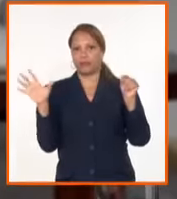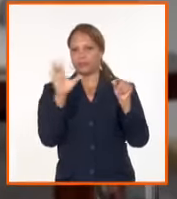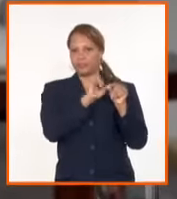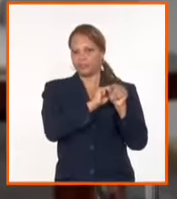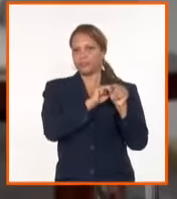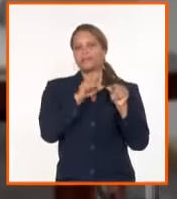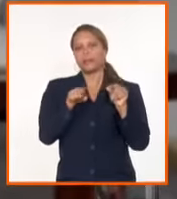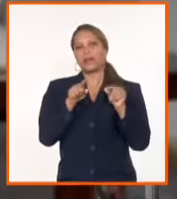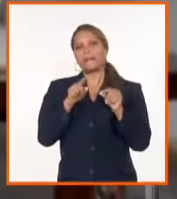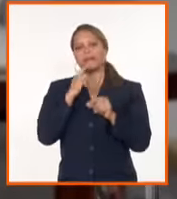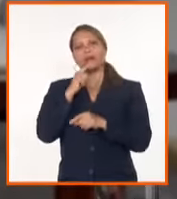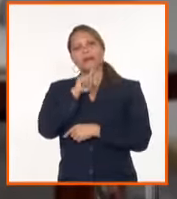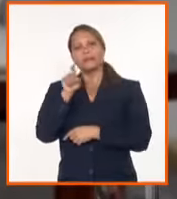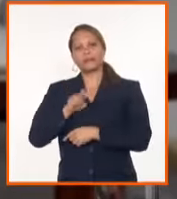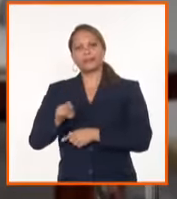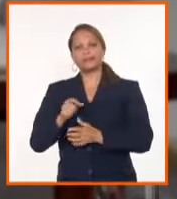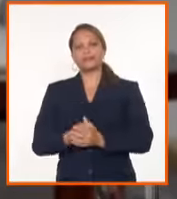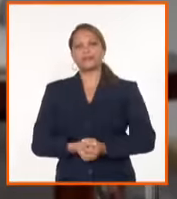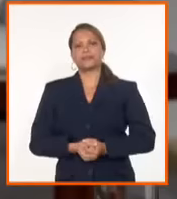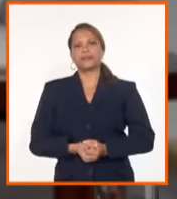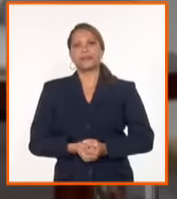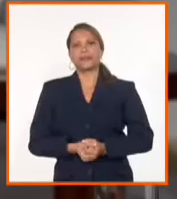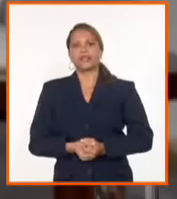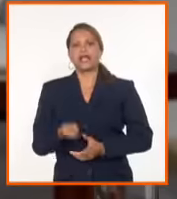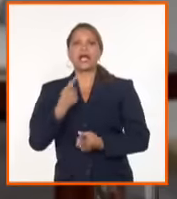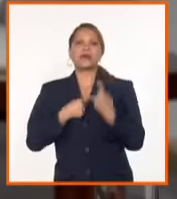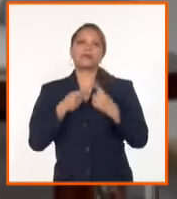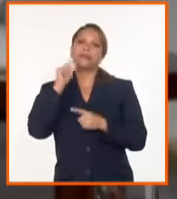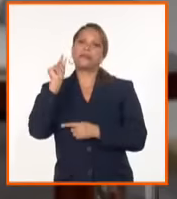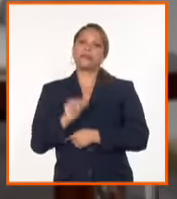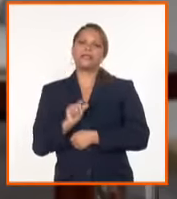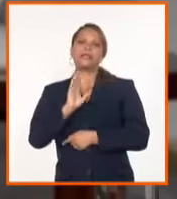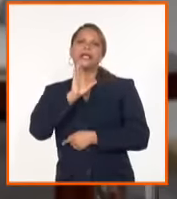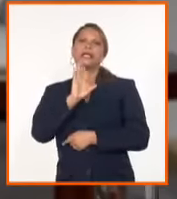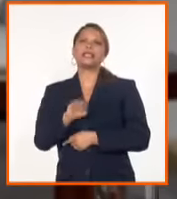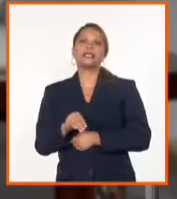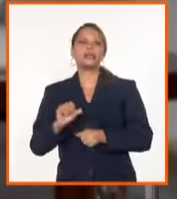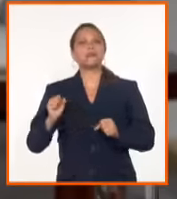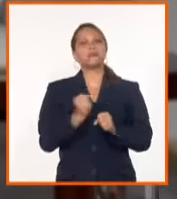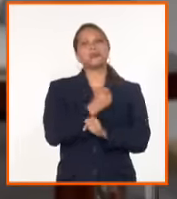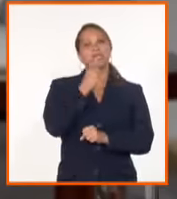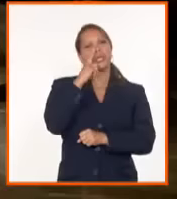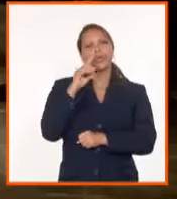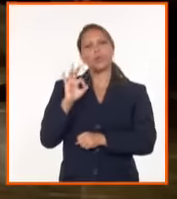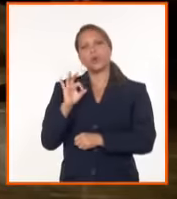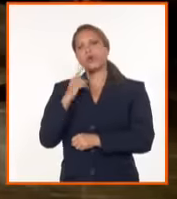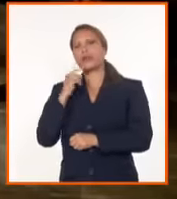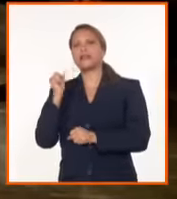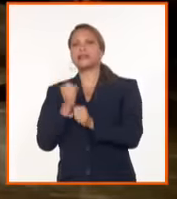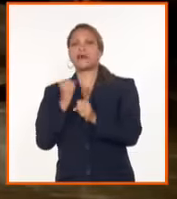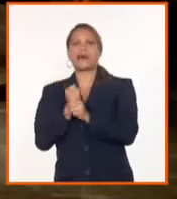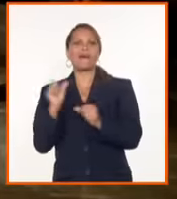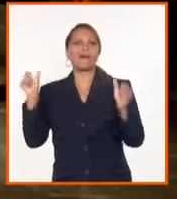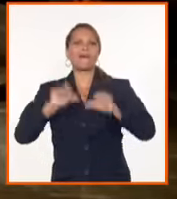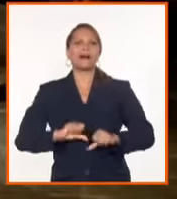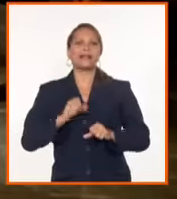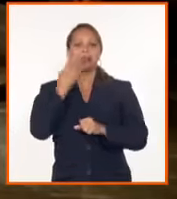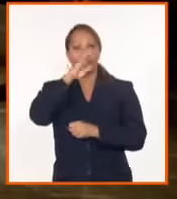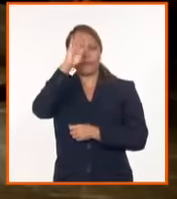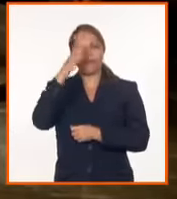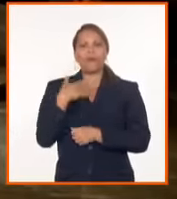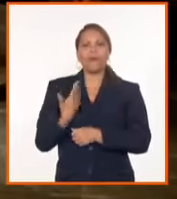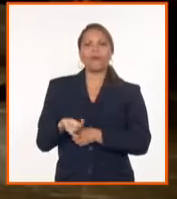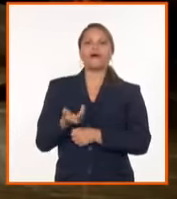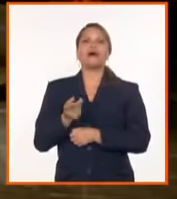los críticos, a los que dicen que no es mala suerte, sino mal trabajo del país, que